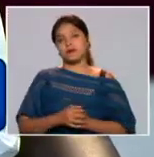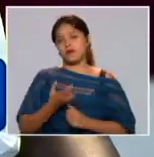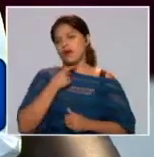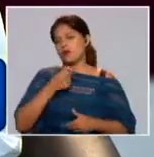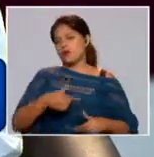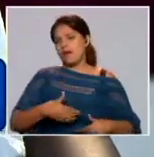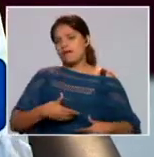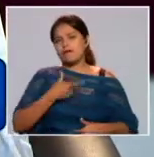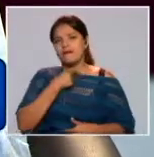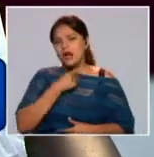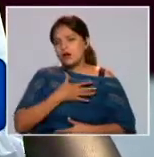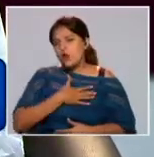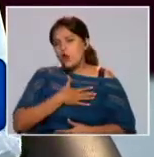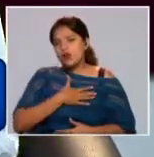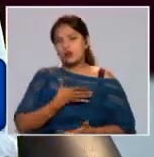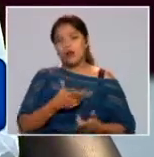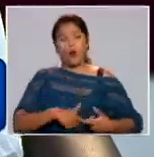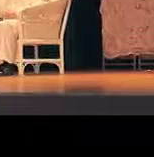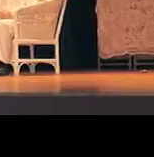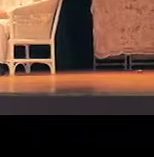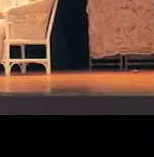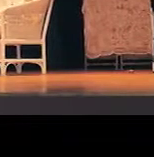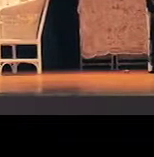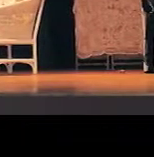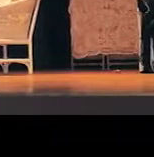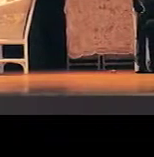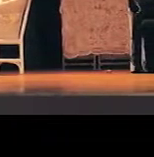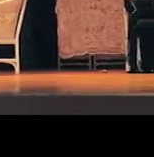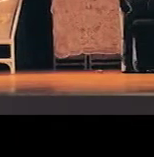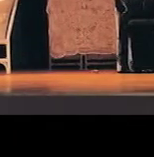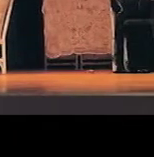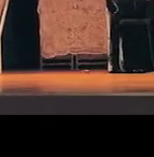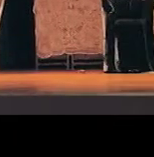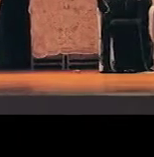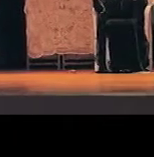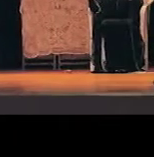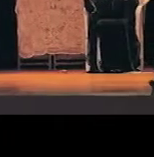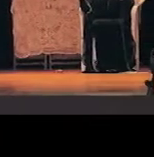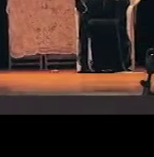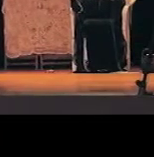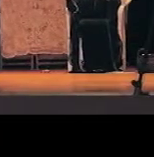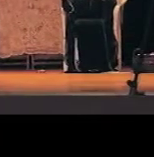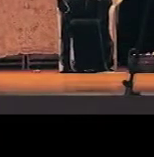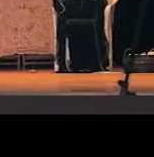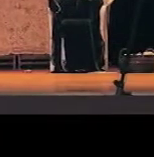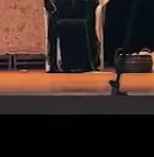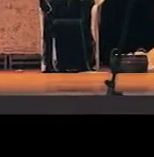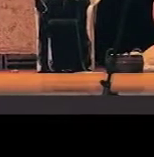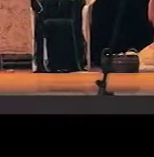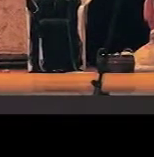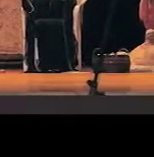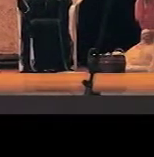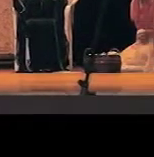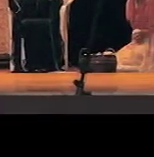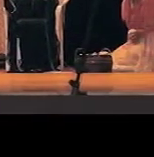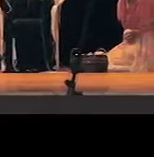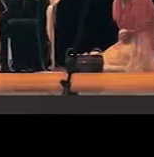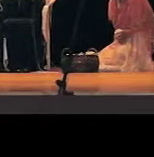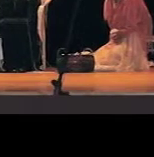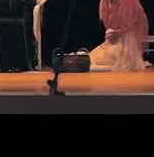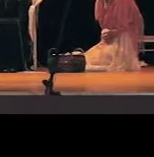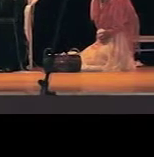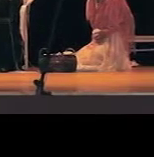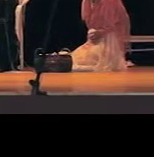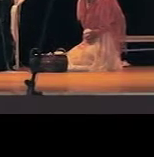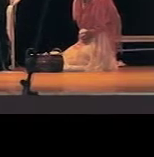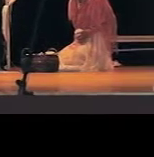ganas bueno con corazón con Alma vida y sombrero vivían mis antiguos claro y trabajar en en las